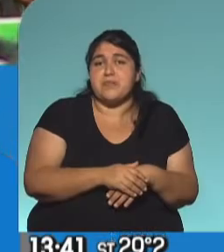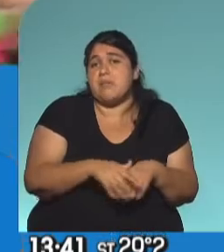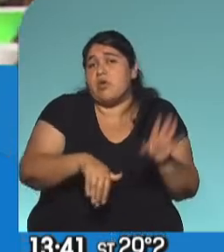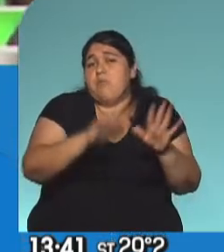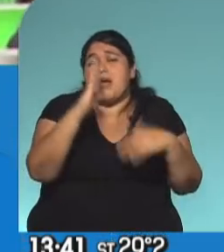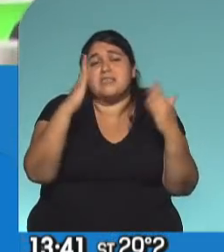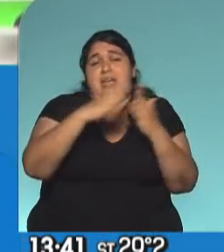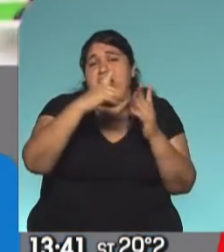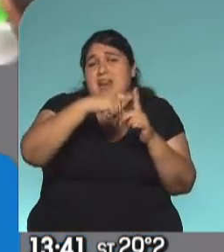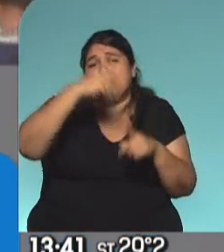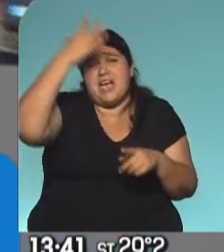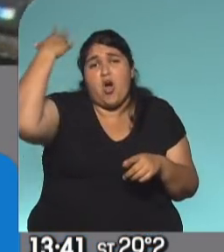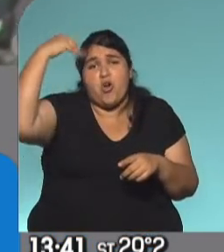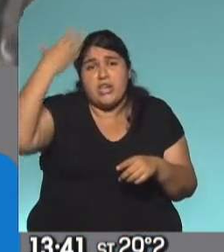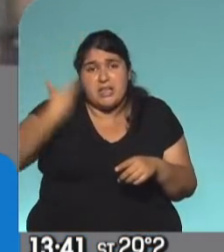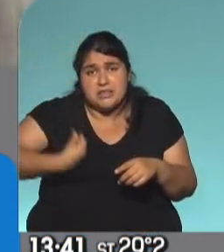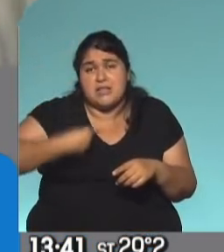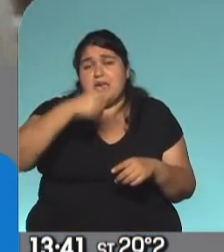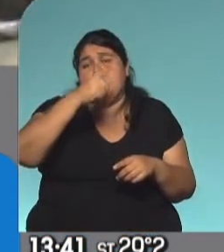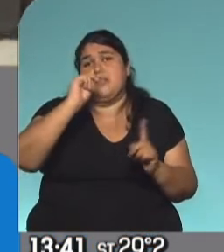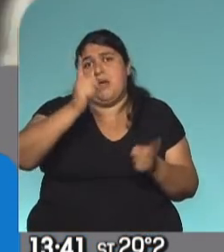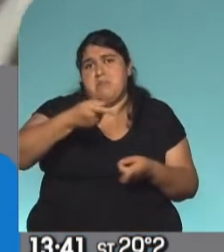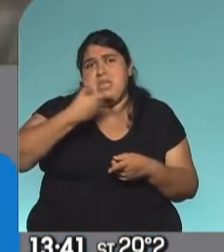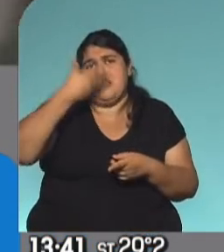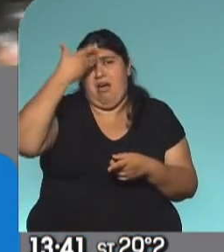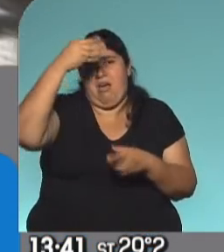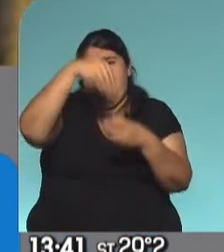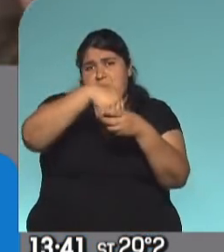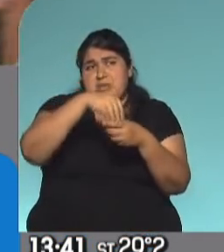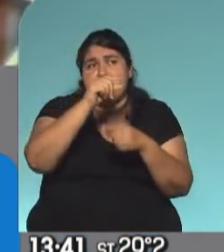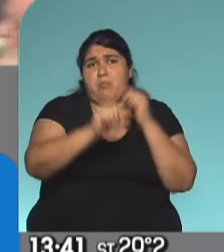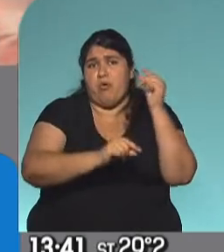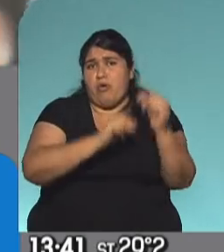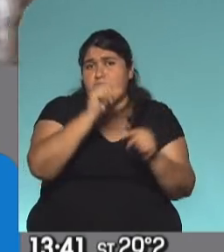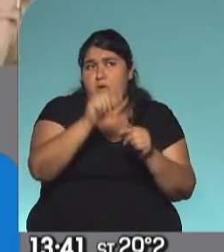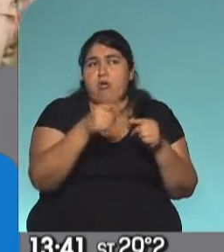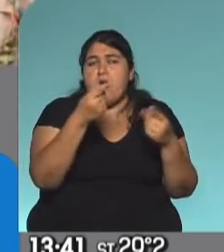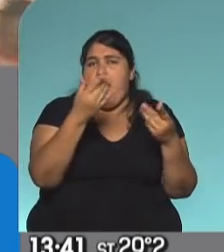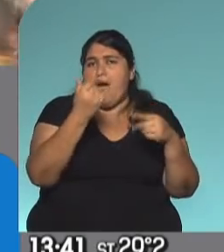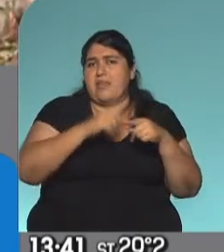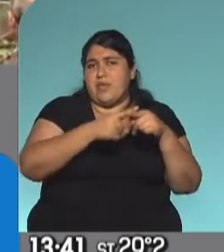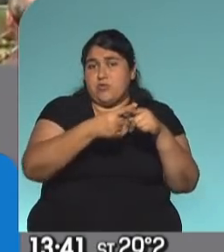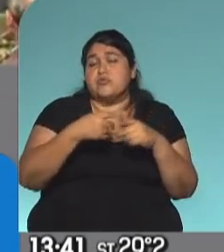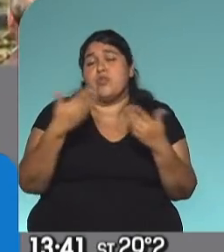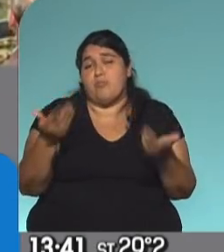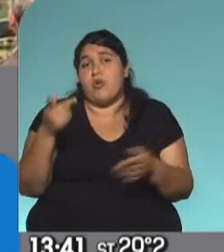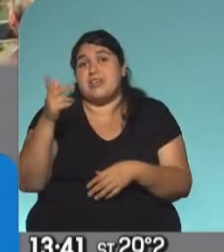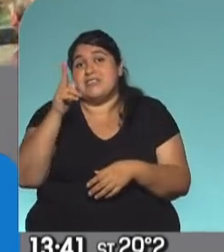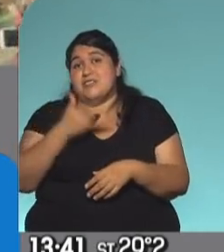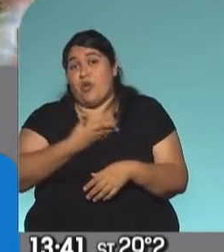de Oriente, y esas iglesias de Oriente también están entrando en una discusión, por eso el Papa, recuerden, se vio con el